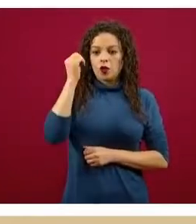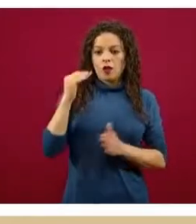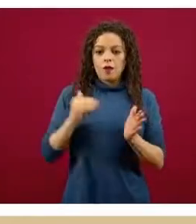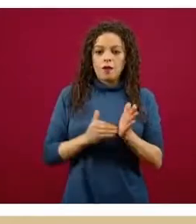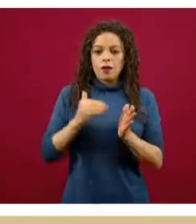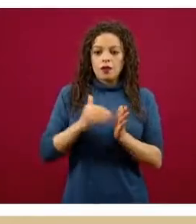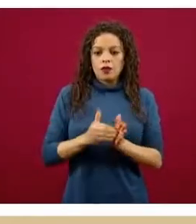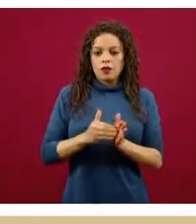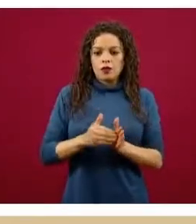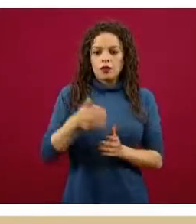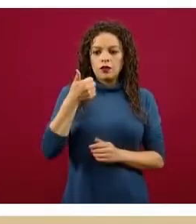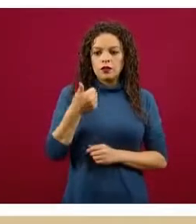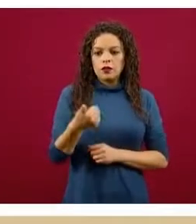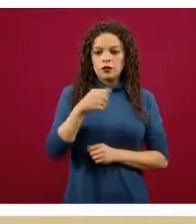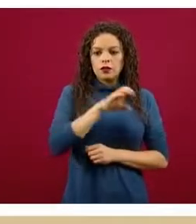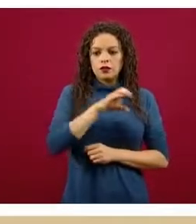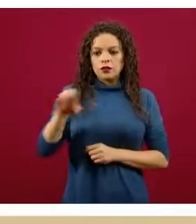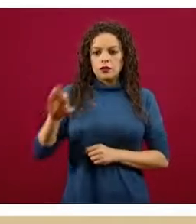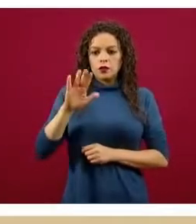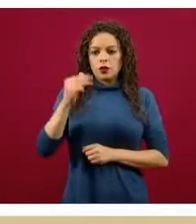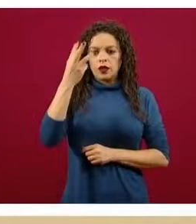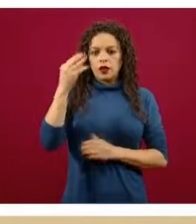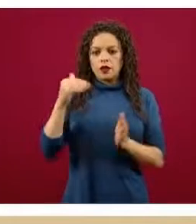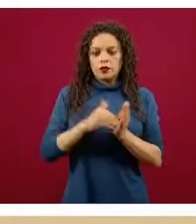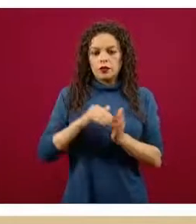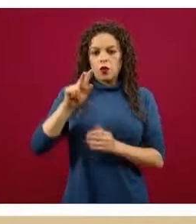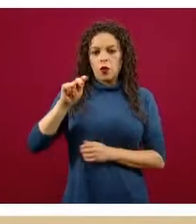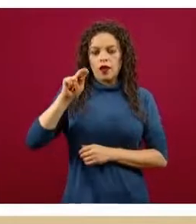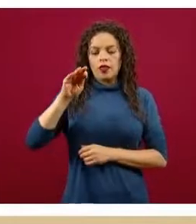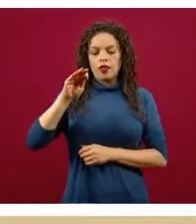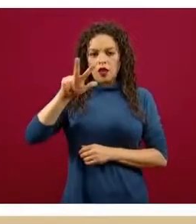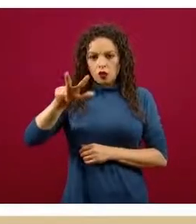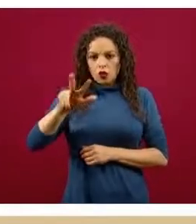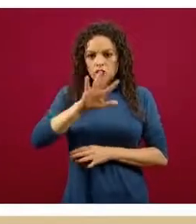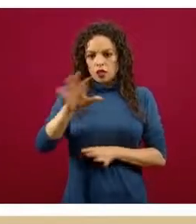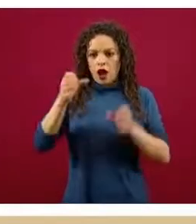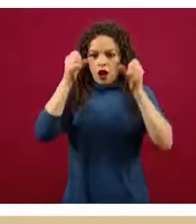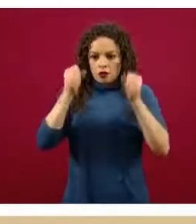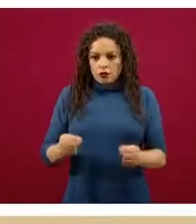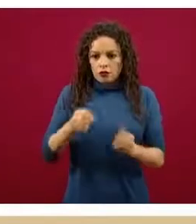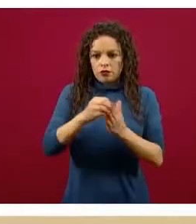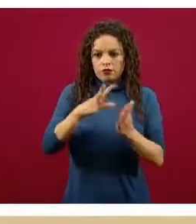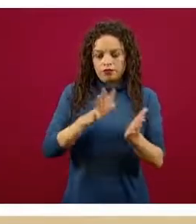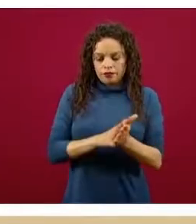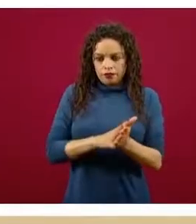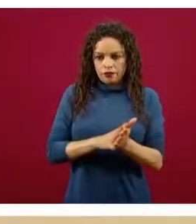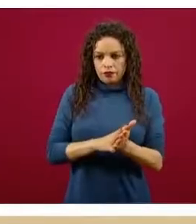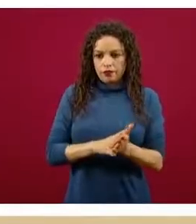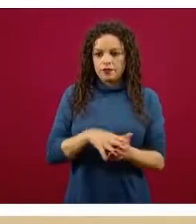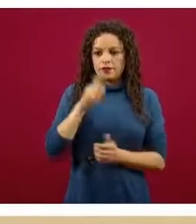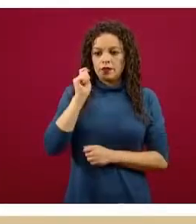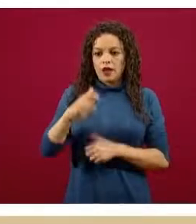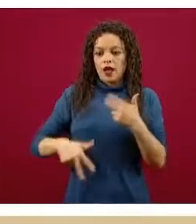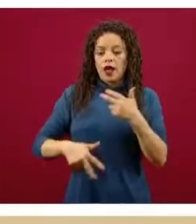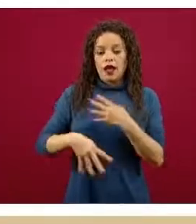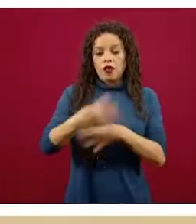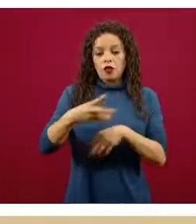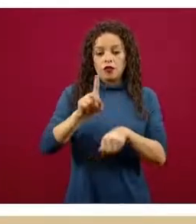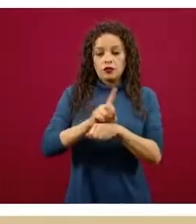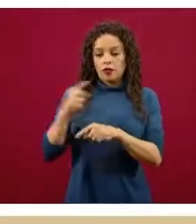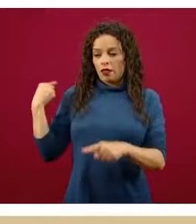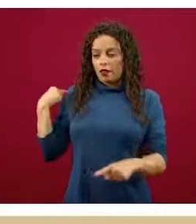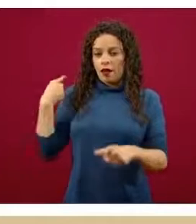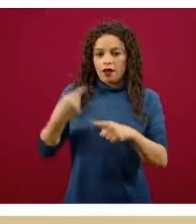9.653.048 casos confirmados, de los cuales el 22% ha sido confirmados en los últimos 14 días y teniendo una